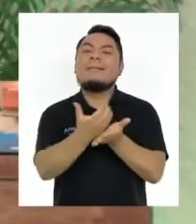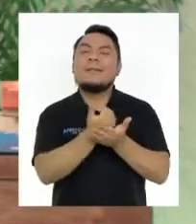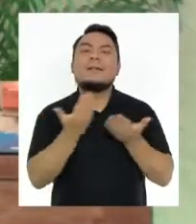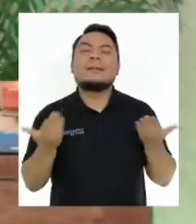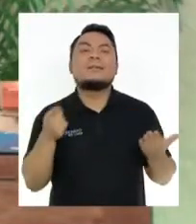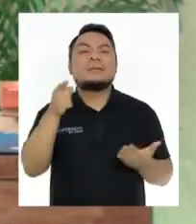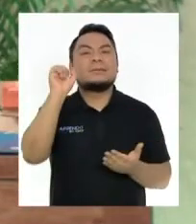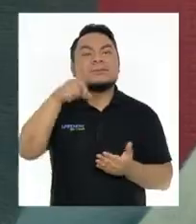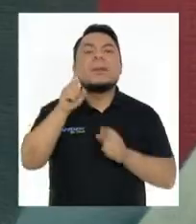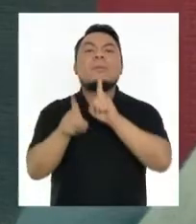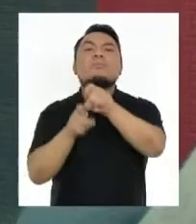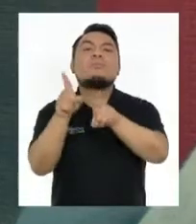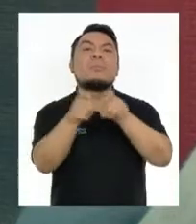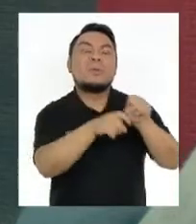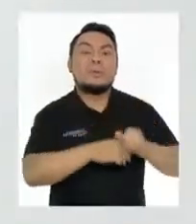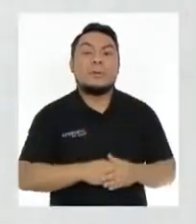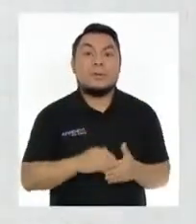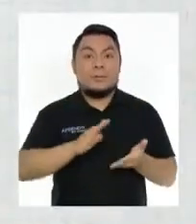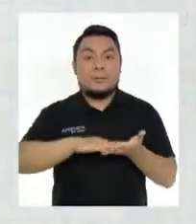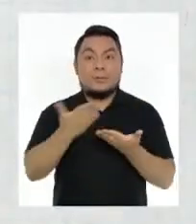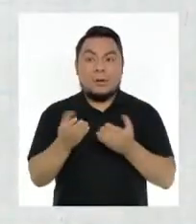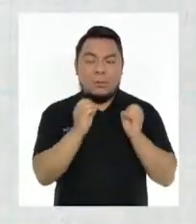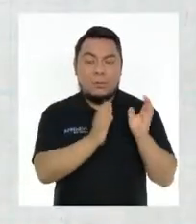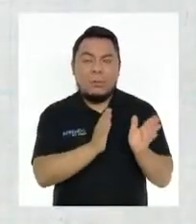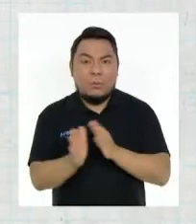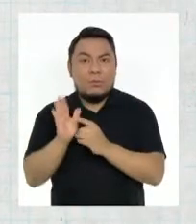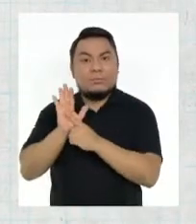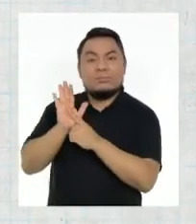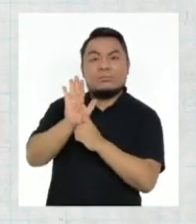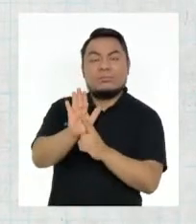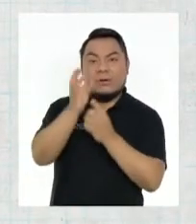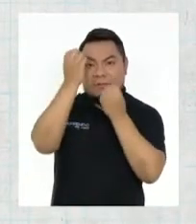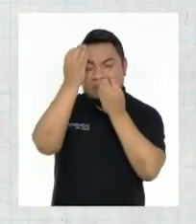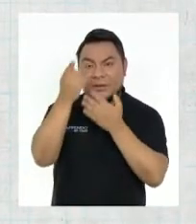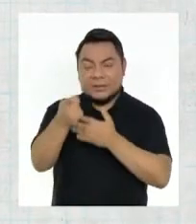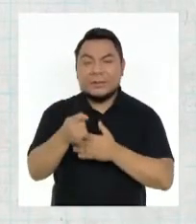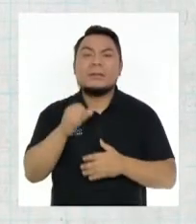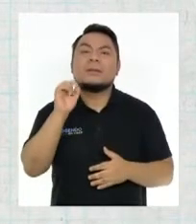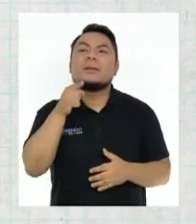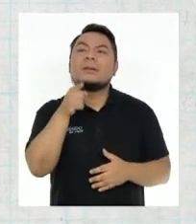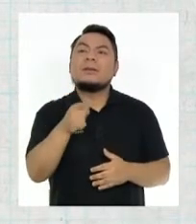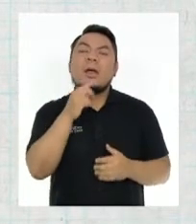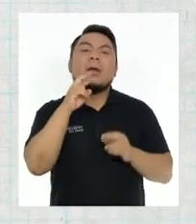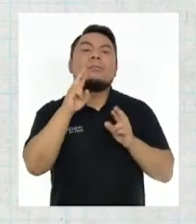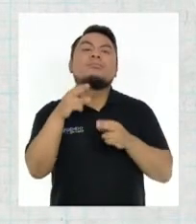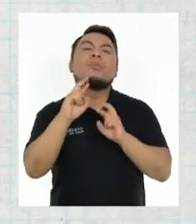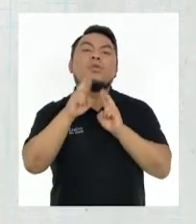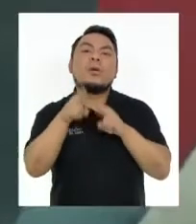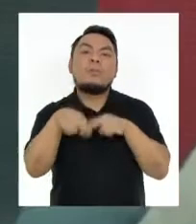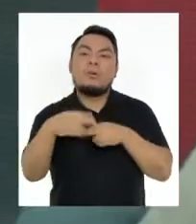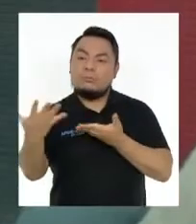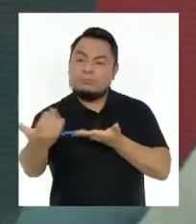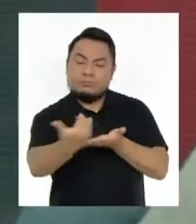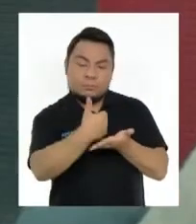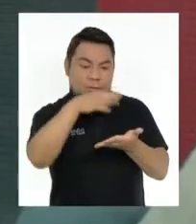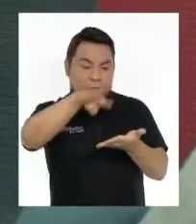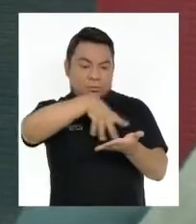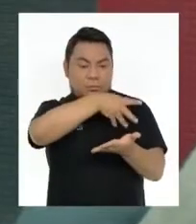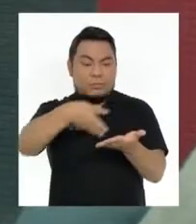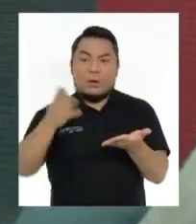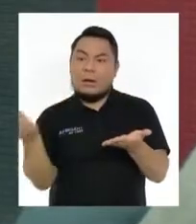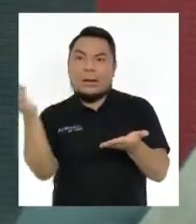mediante una encuesta. Luego, hay que organizar y presentar esos datos, contar las respuestas y elaborar tablas y gráficos